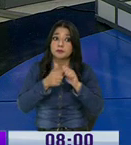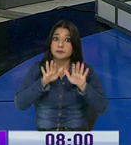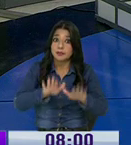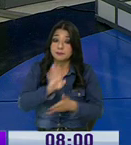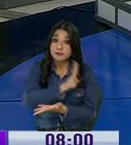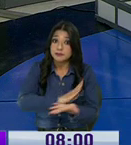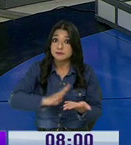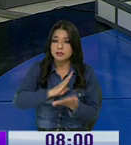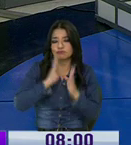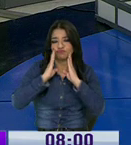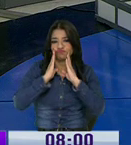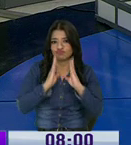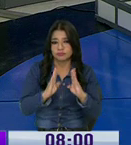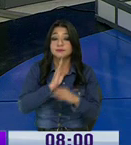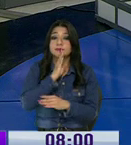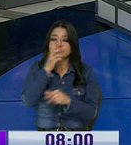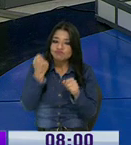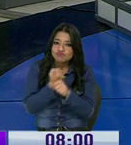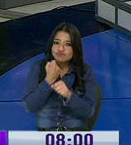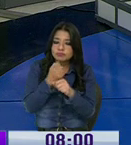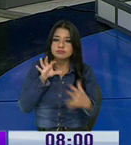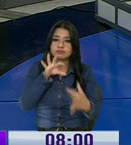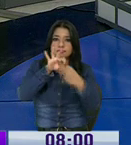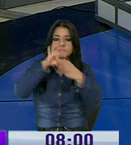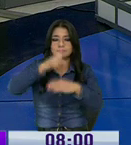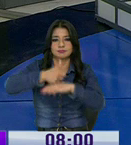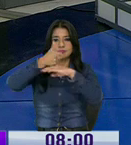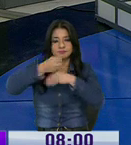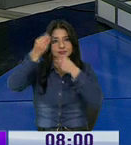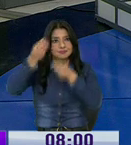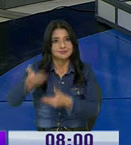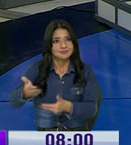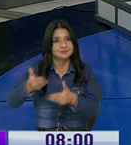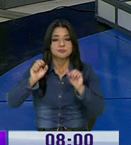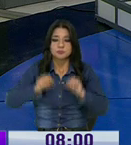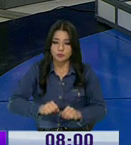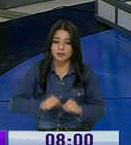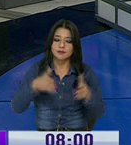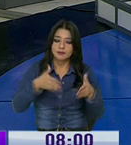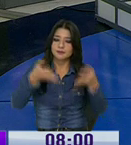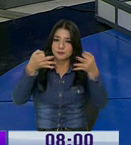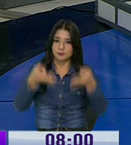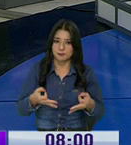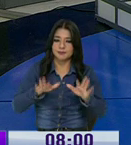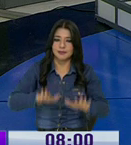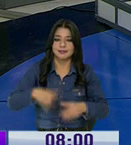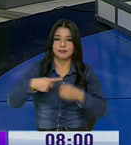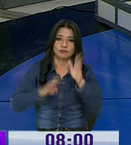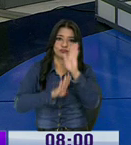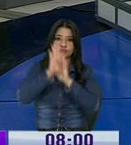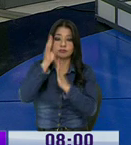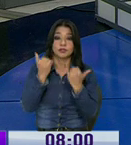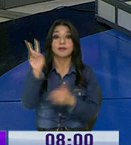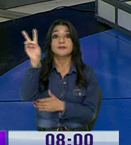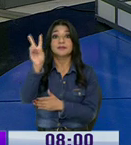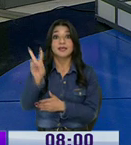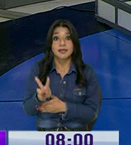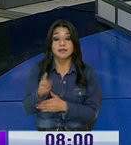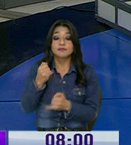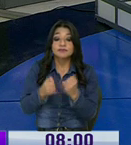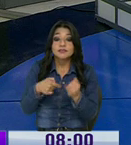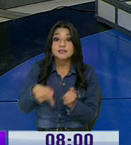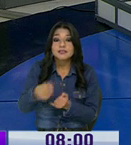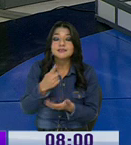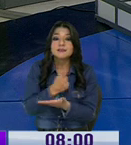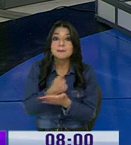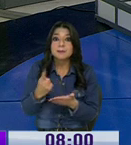en su barrio, siempre trabajando de la mano con la autoridad para el desarrollo de nuestra ciudad. Hoy día viernes ya viene el fin de semana,